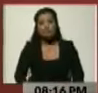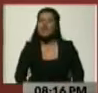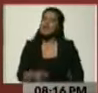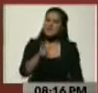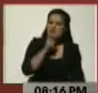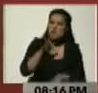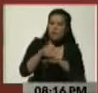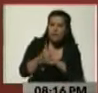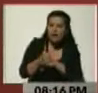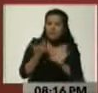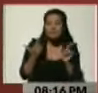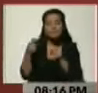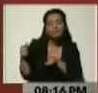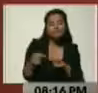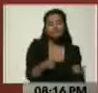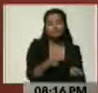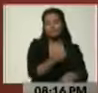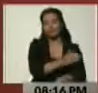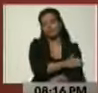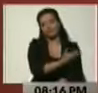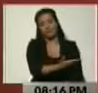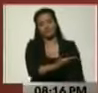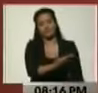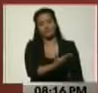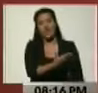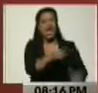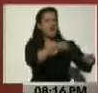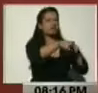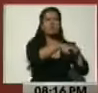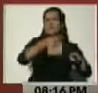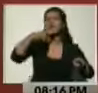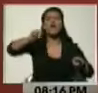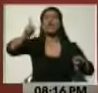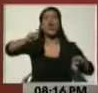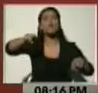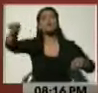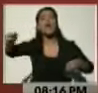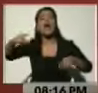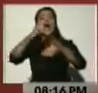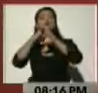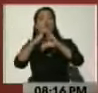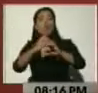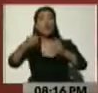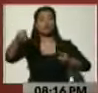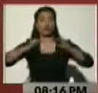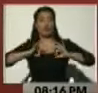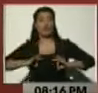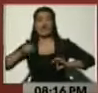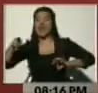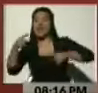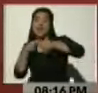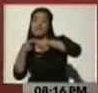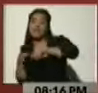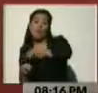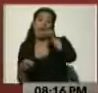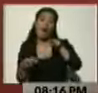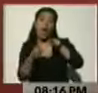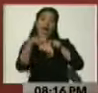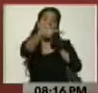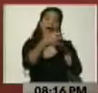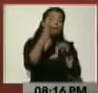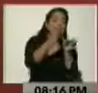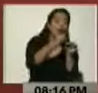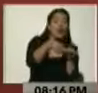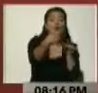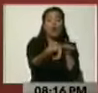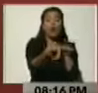Ahí sacaron. No, que el que iba manejando el autobús es primo de un sobrino, de una prima, de un señor, compadre, cuñado y no sé qué, de uno que